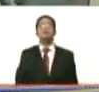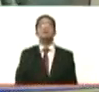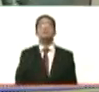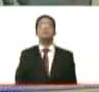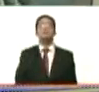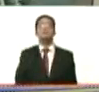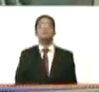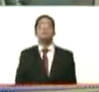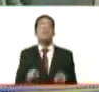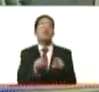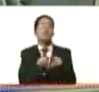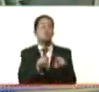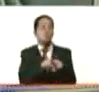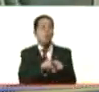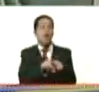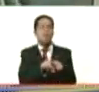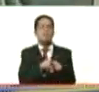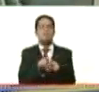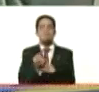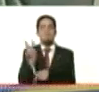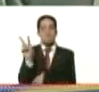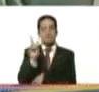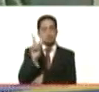Como la patria parió